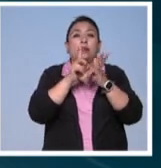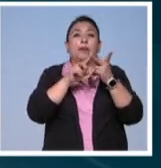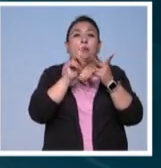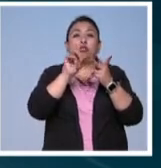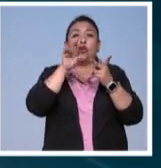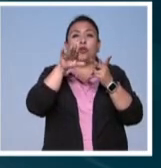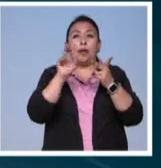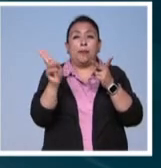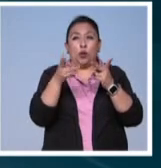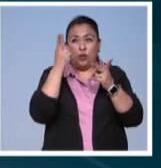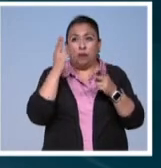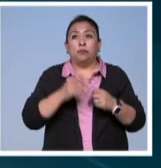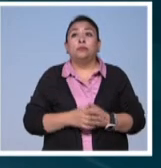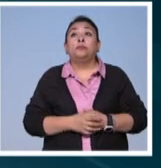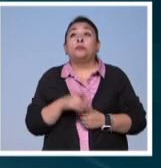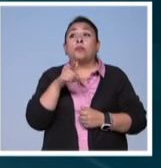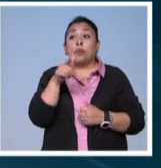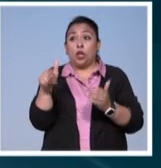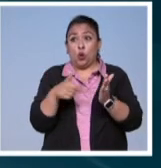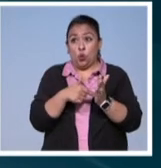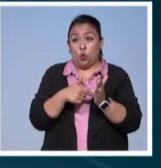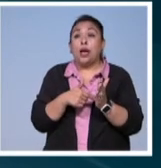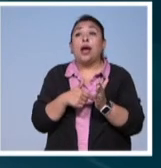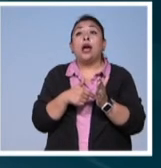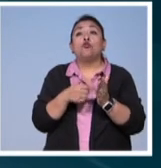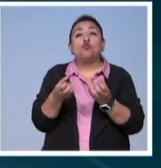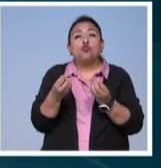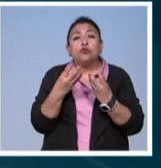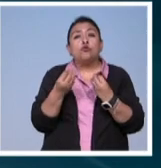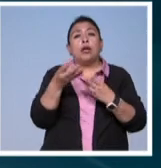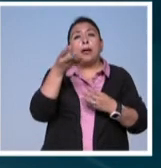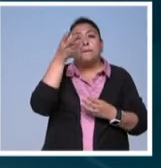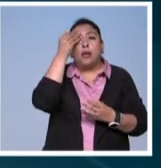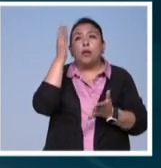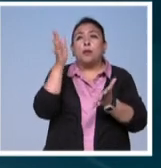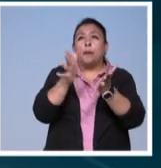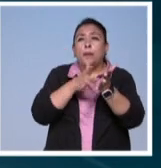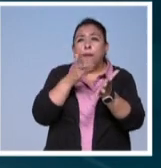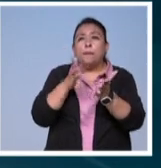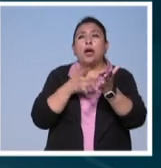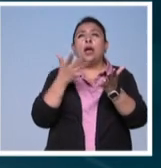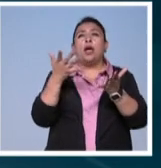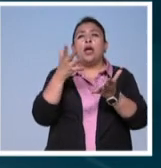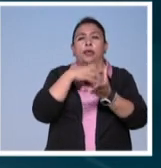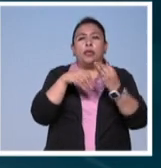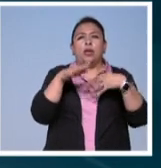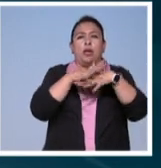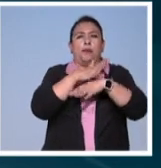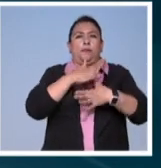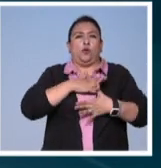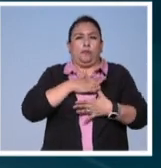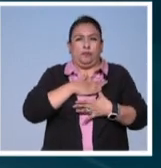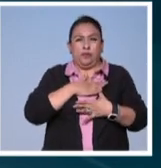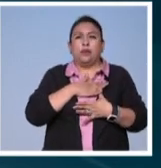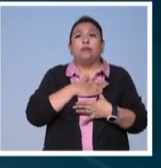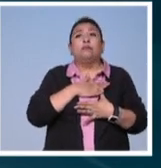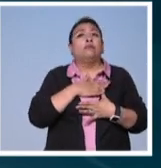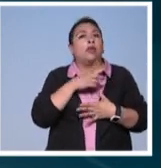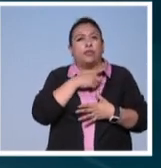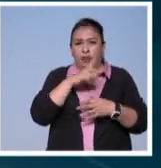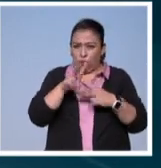UNAM. Es el lugar en donde me alimento, en donde me nutro, en donde me reinvento. Entonces tengo